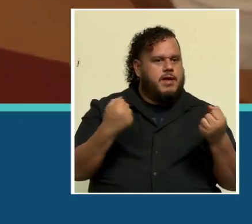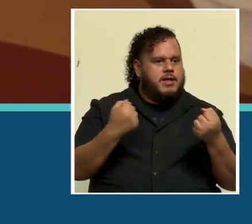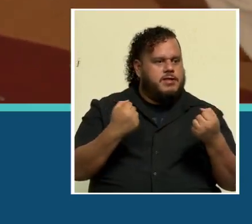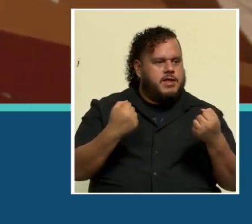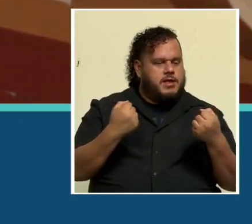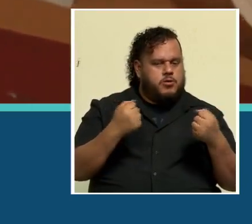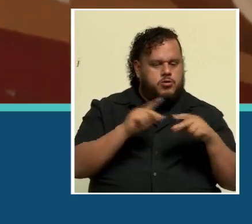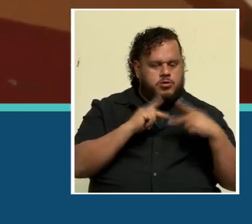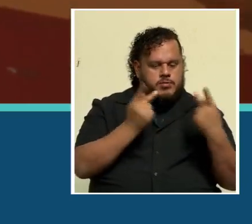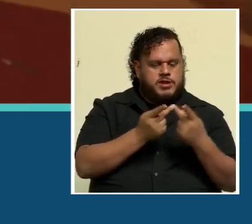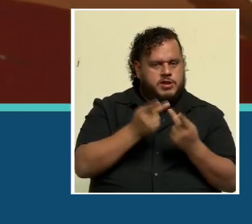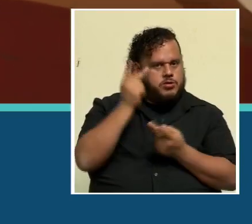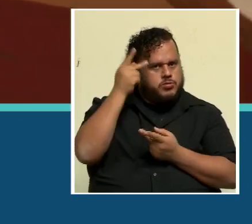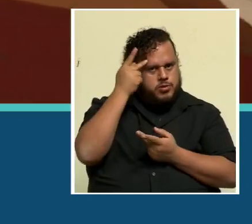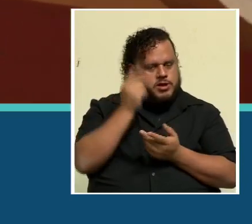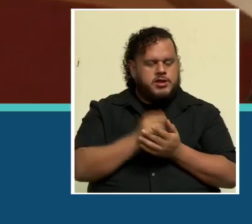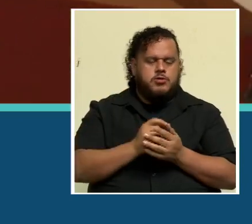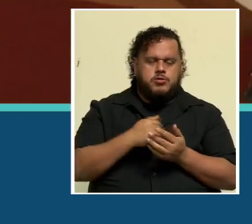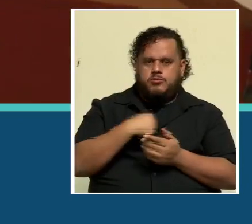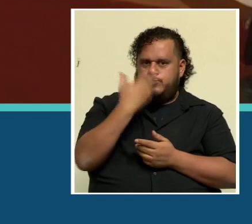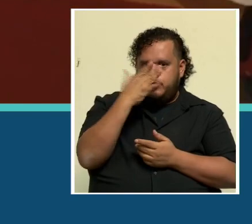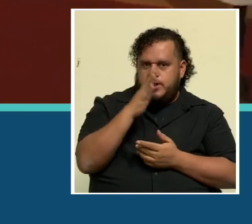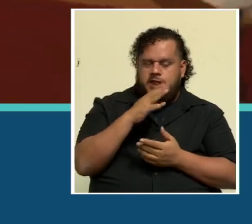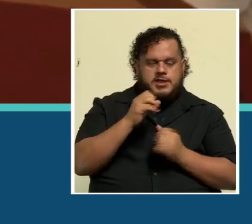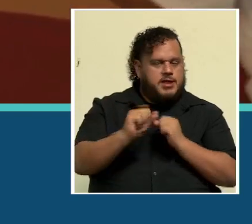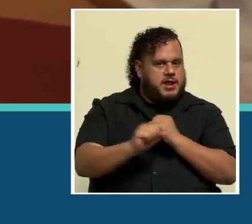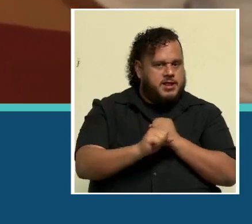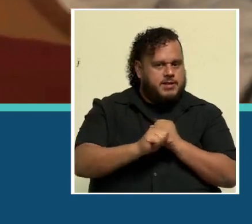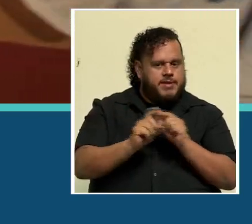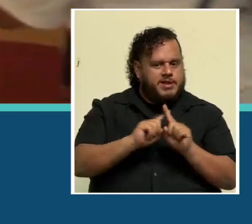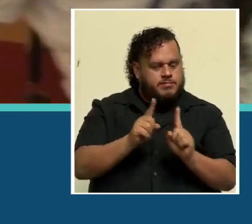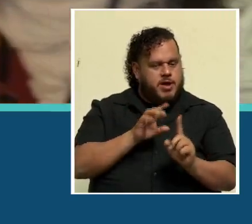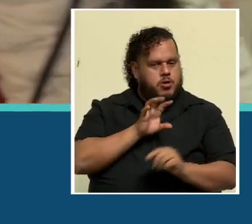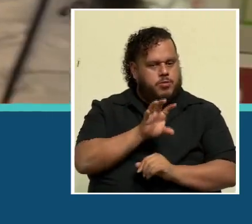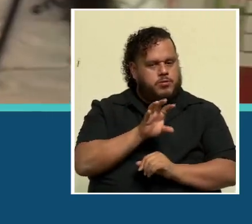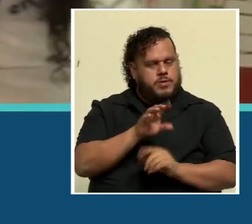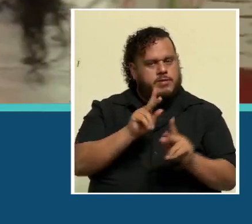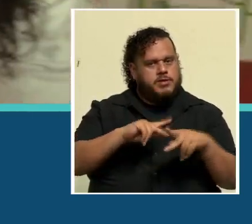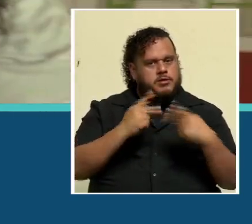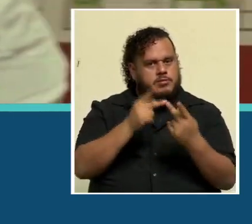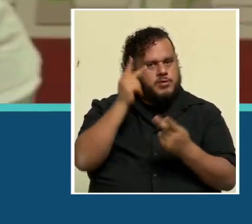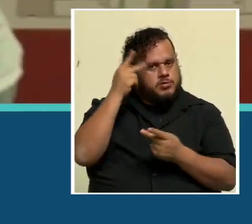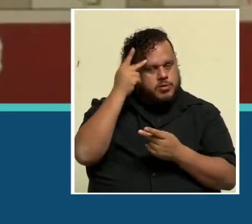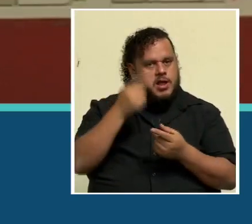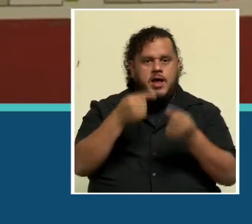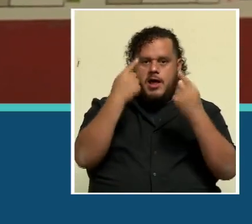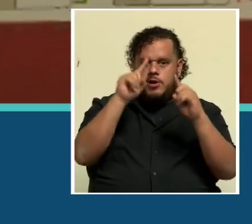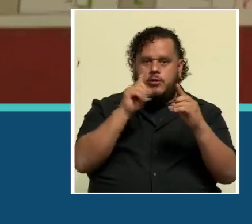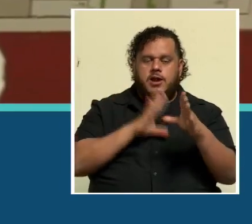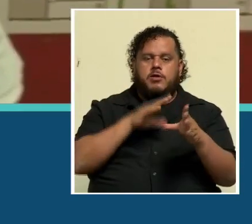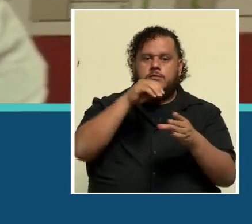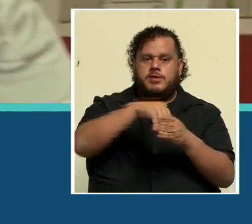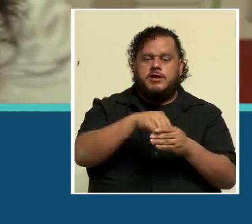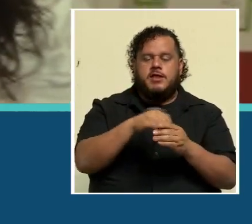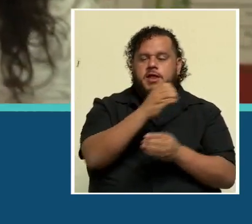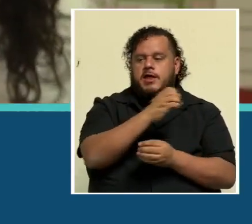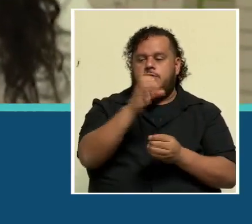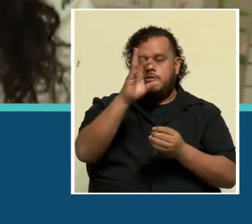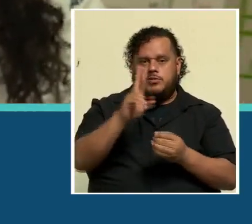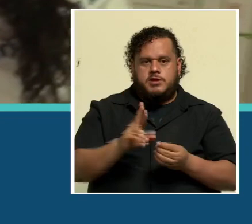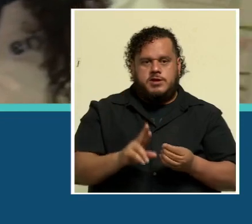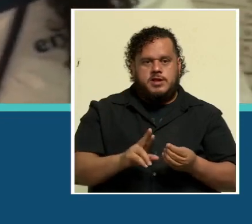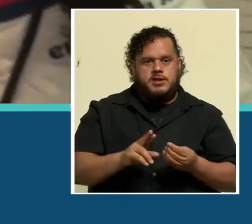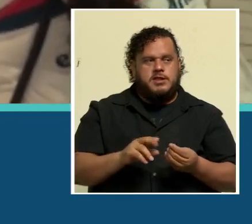políticos como tal. No sé si las campañas, pero propiamente de los partidos, han logrado calar en los costarricenses